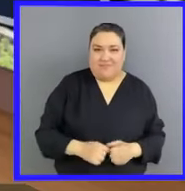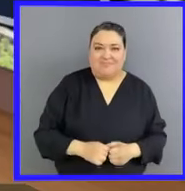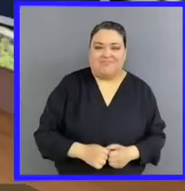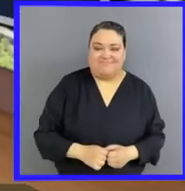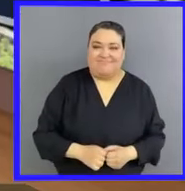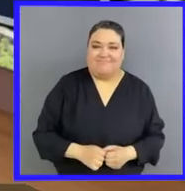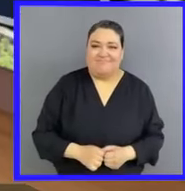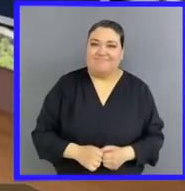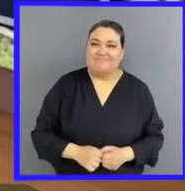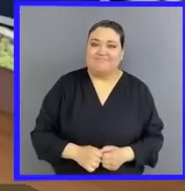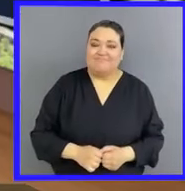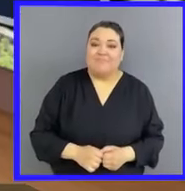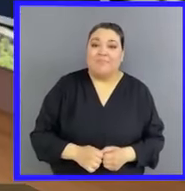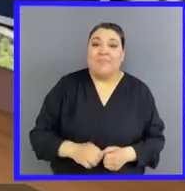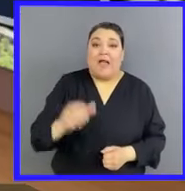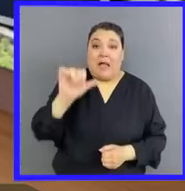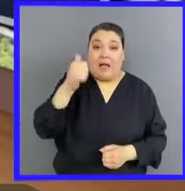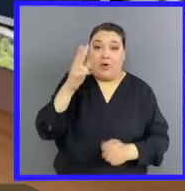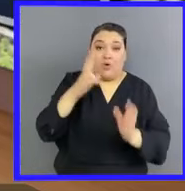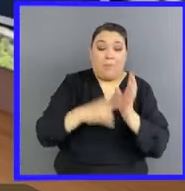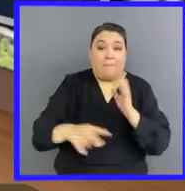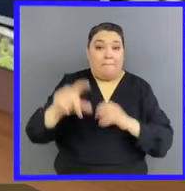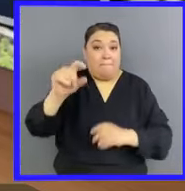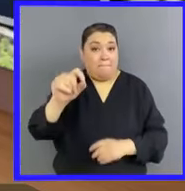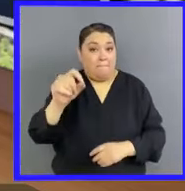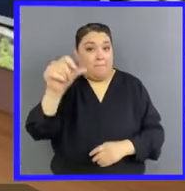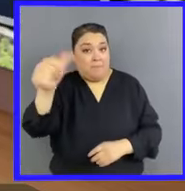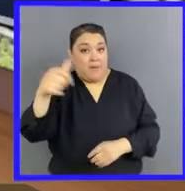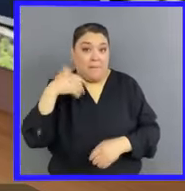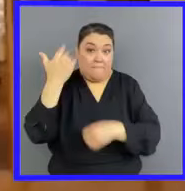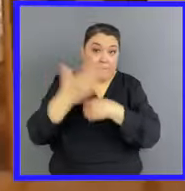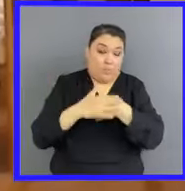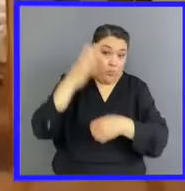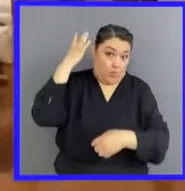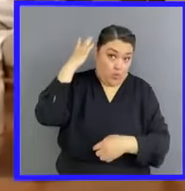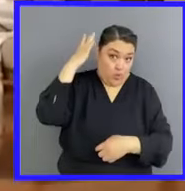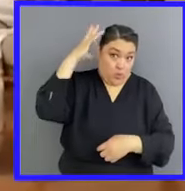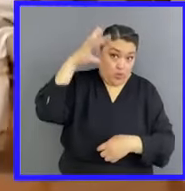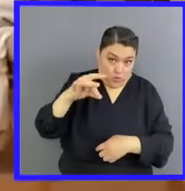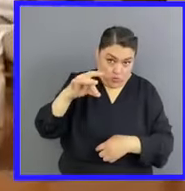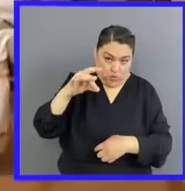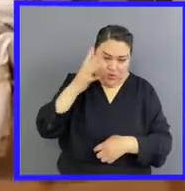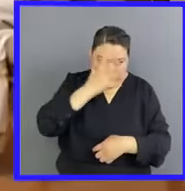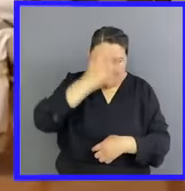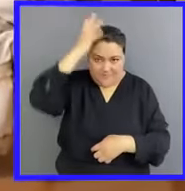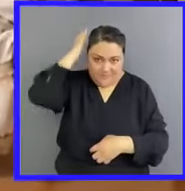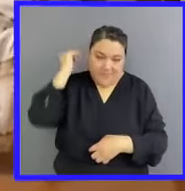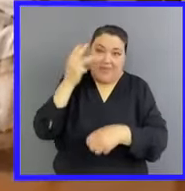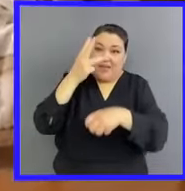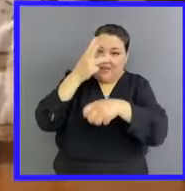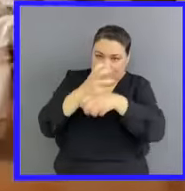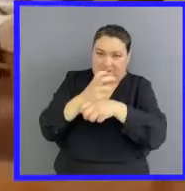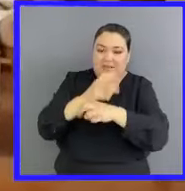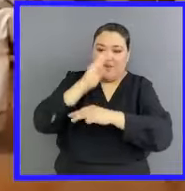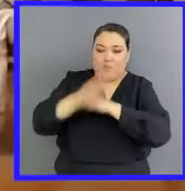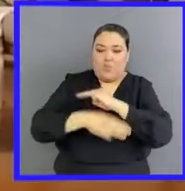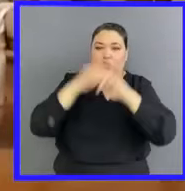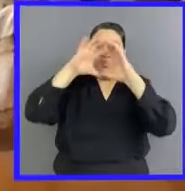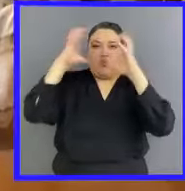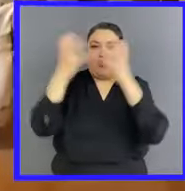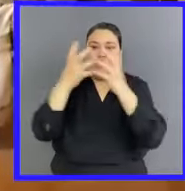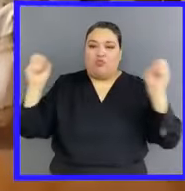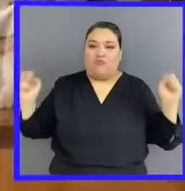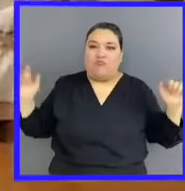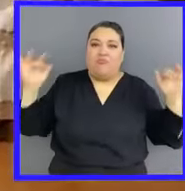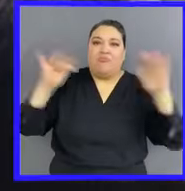En agosto de 2026, Cuernavaca albergará la tercera Cumbre Mundial de las Naciones Originarias, según informó Silvio